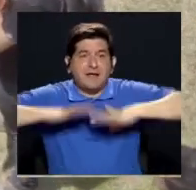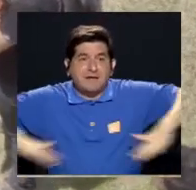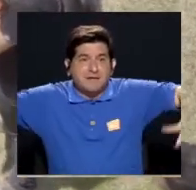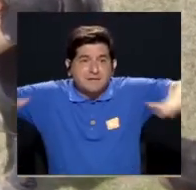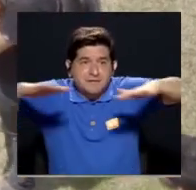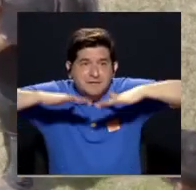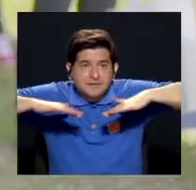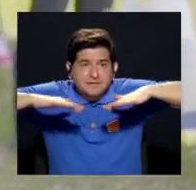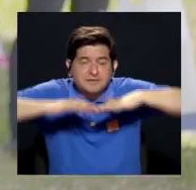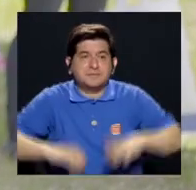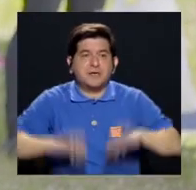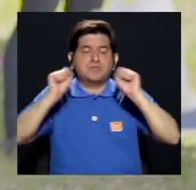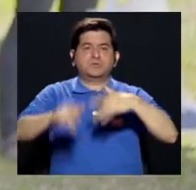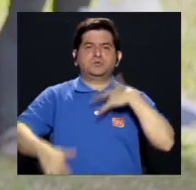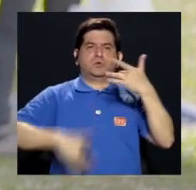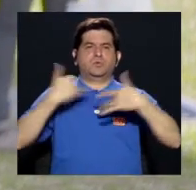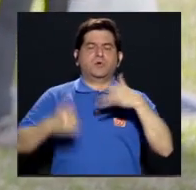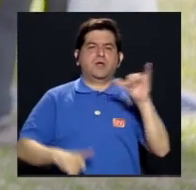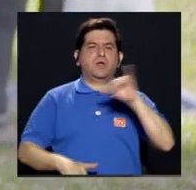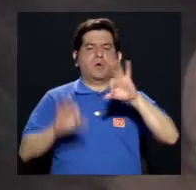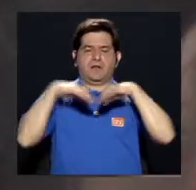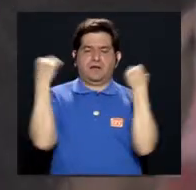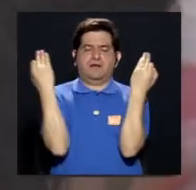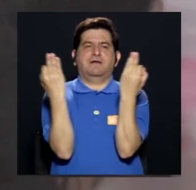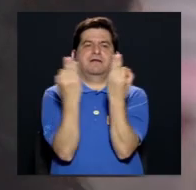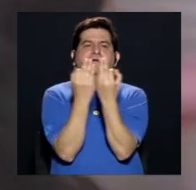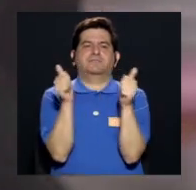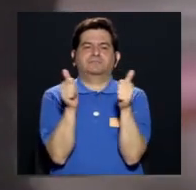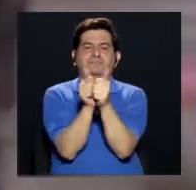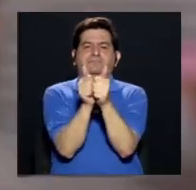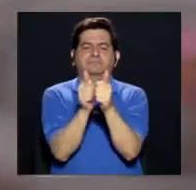espacios donde él se sienta como en familia.